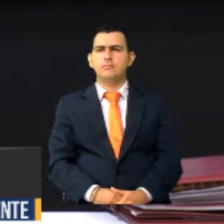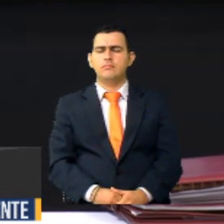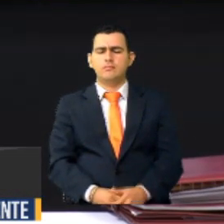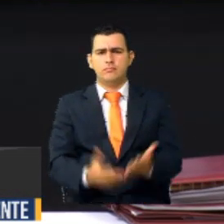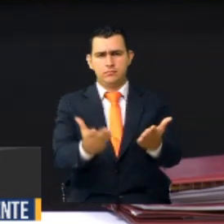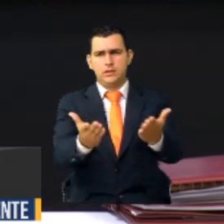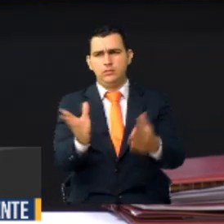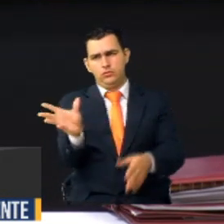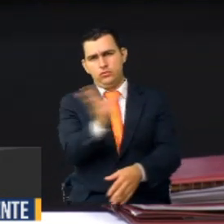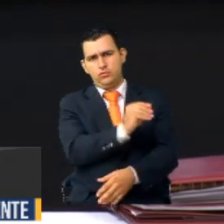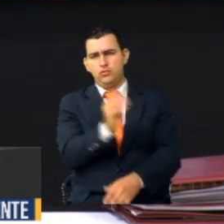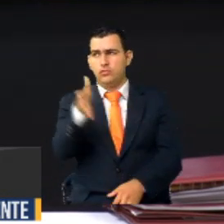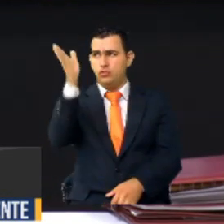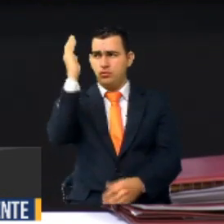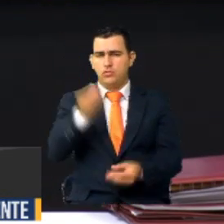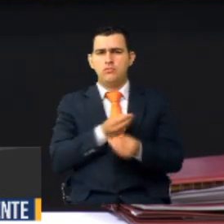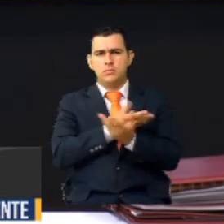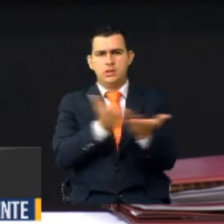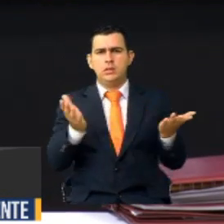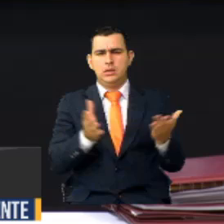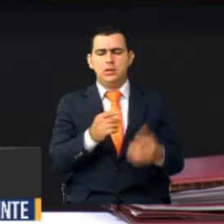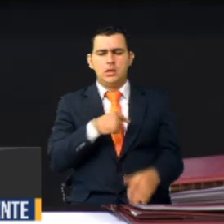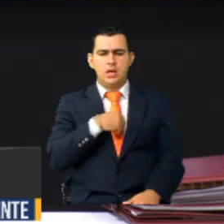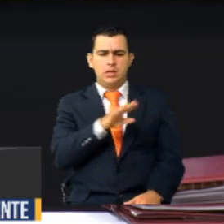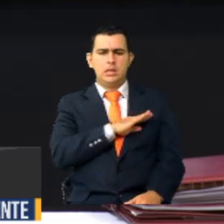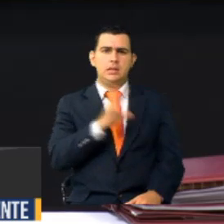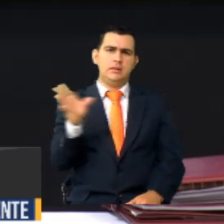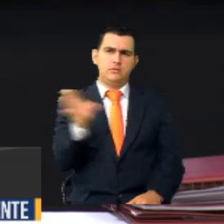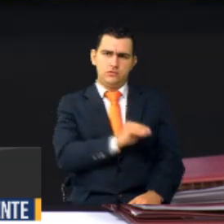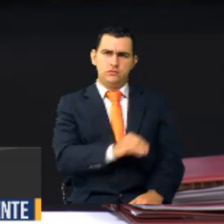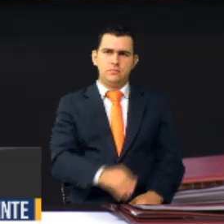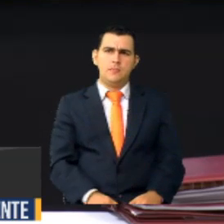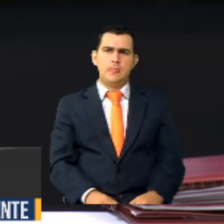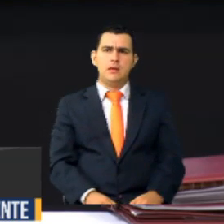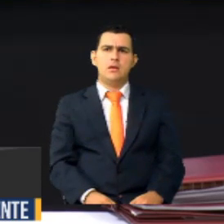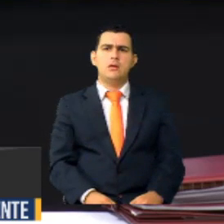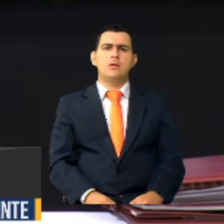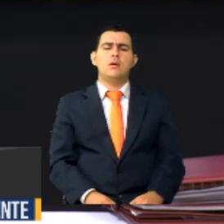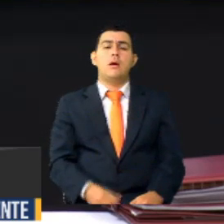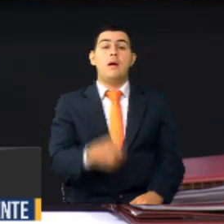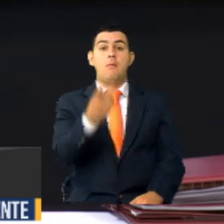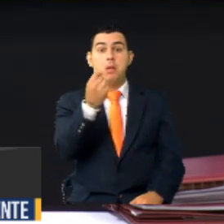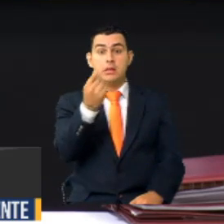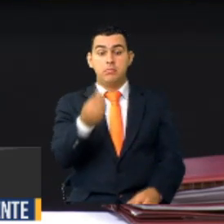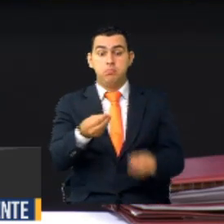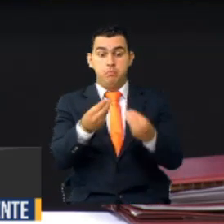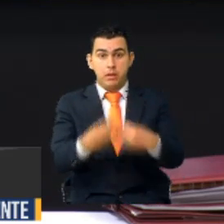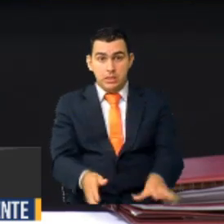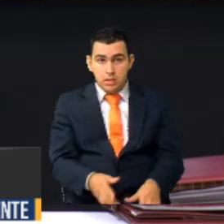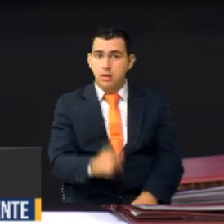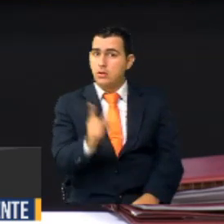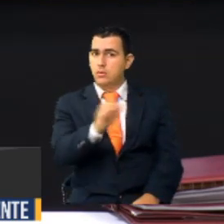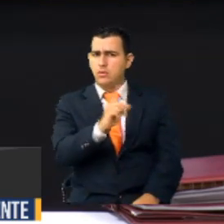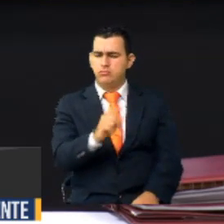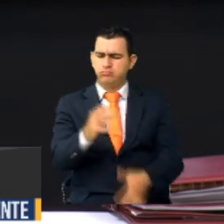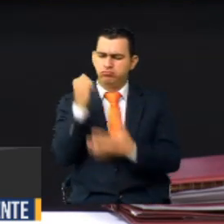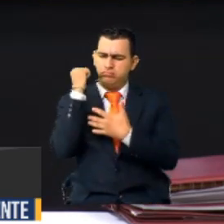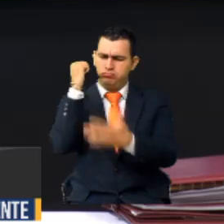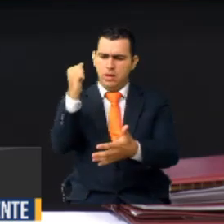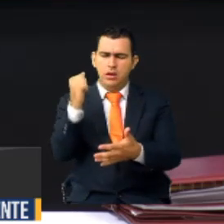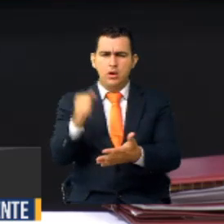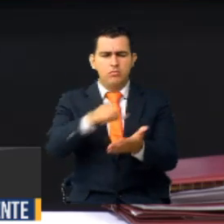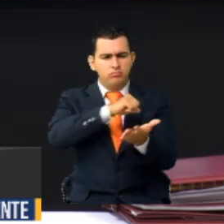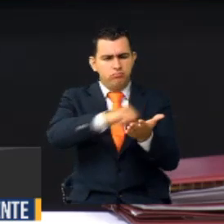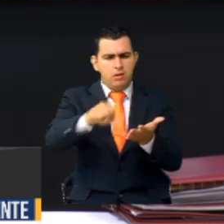Barrancabermeja, Dios los bendiga. Horacio Naho, el alcalde de todos, les garantiza que los recursos no se van a perder, que los recursos serán invertidos en el gasto